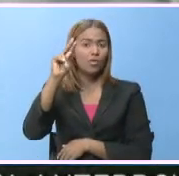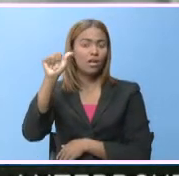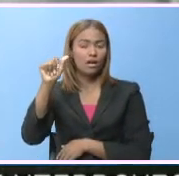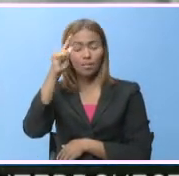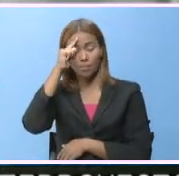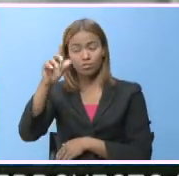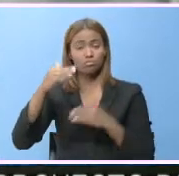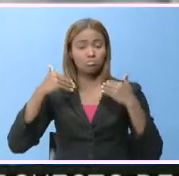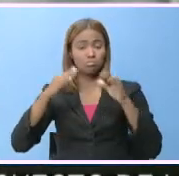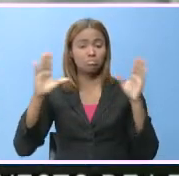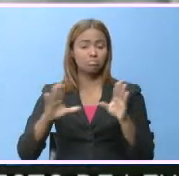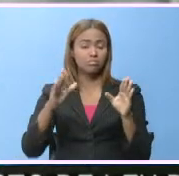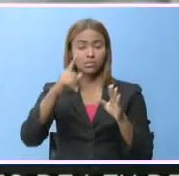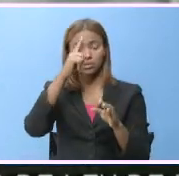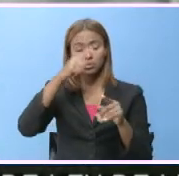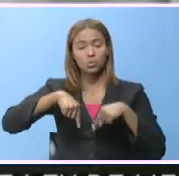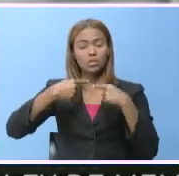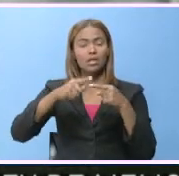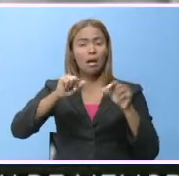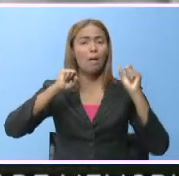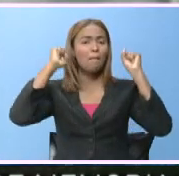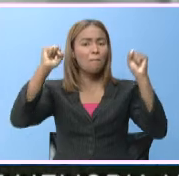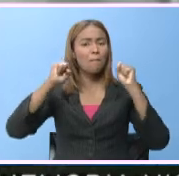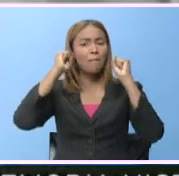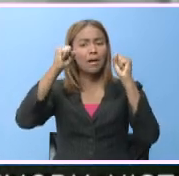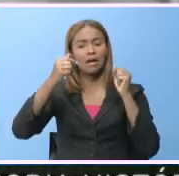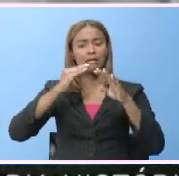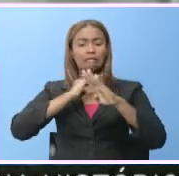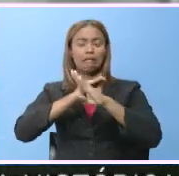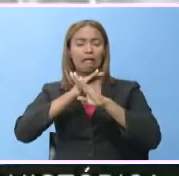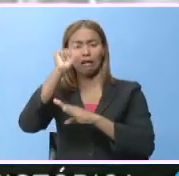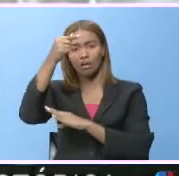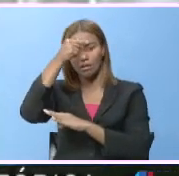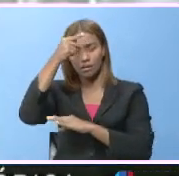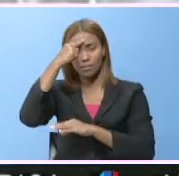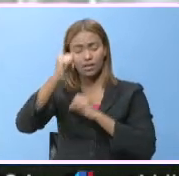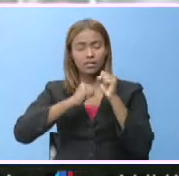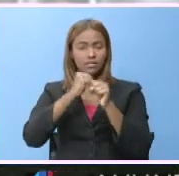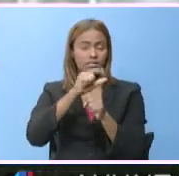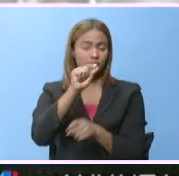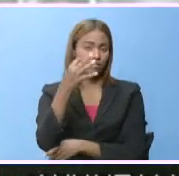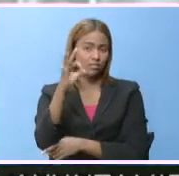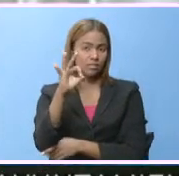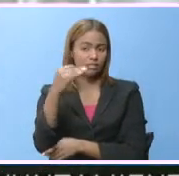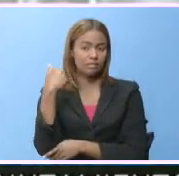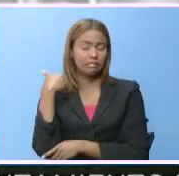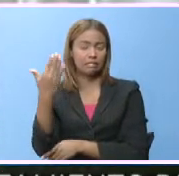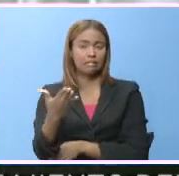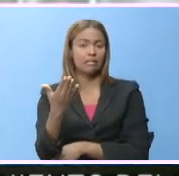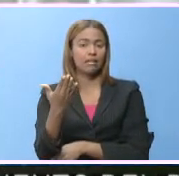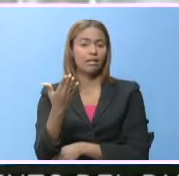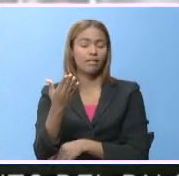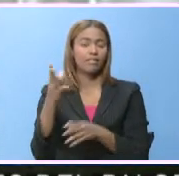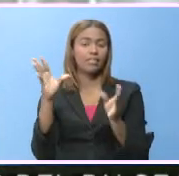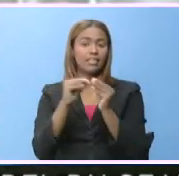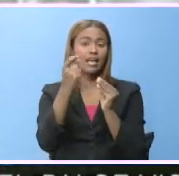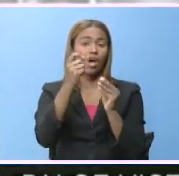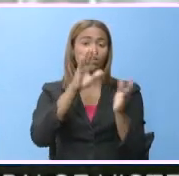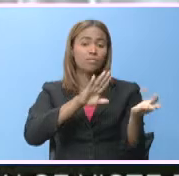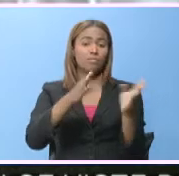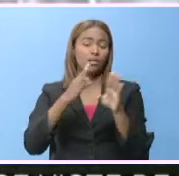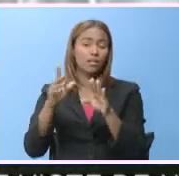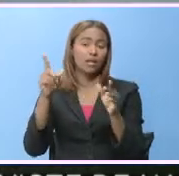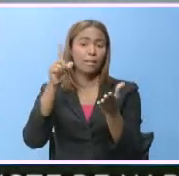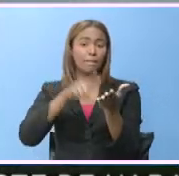actuación durante la represión a las protestas antigubernamentales en 2019 que culminaron con un saldo de 11 muertos